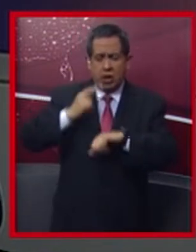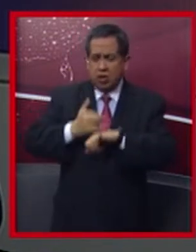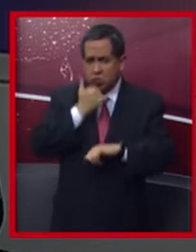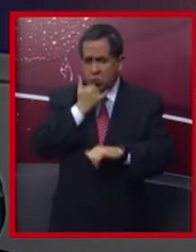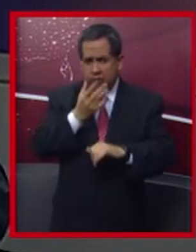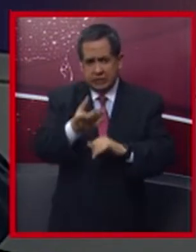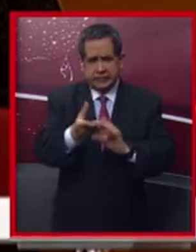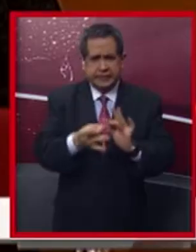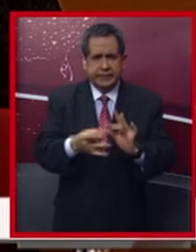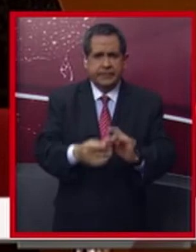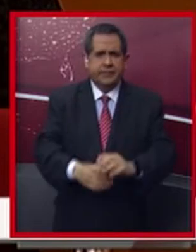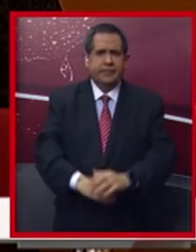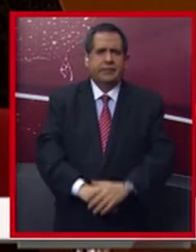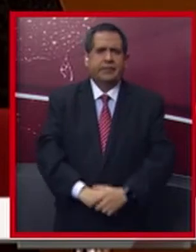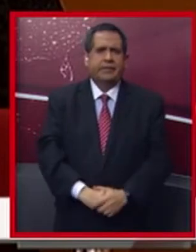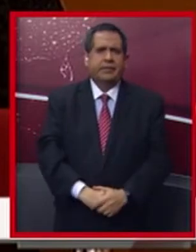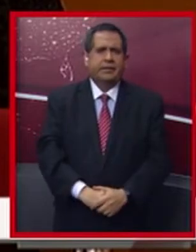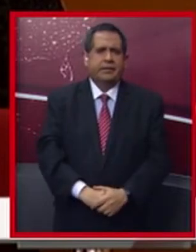seguridad.